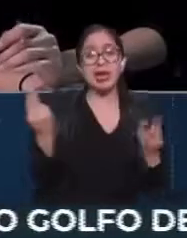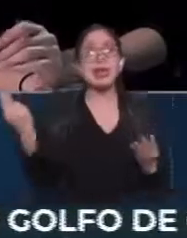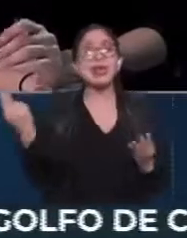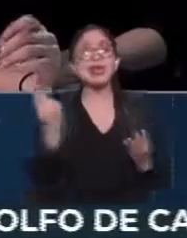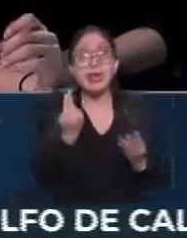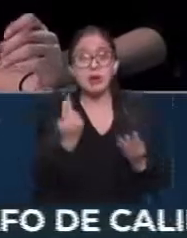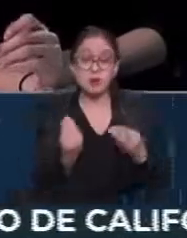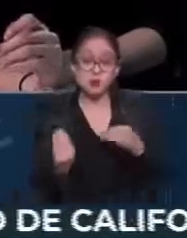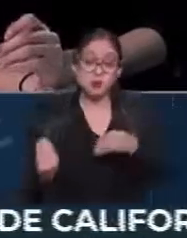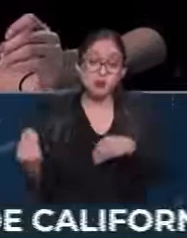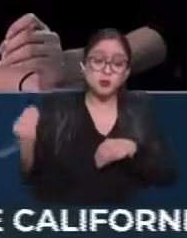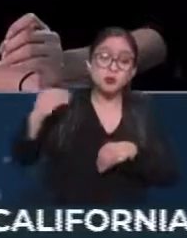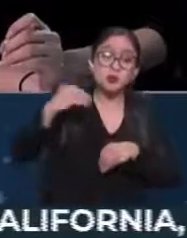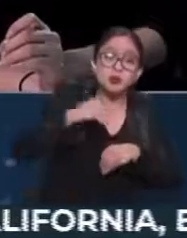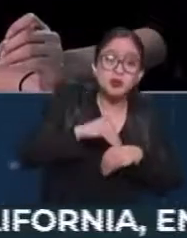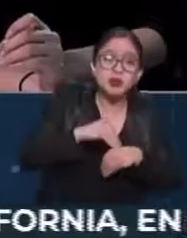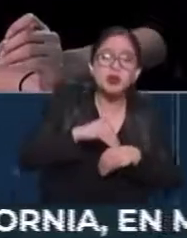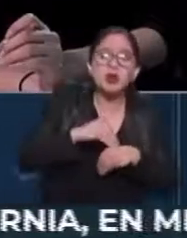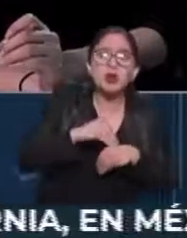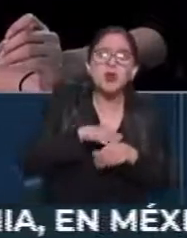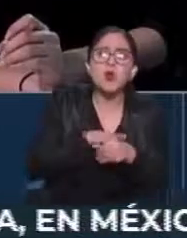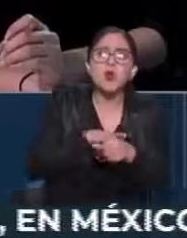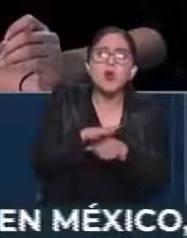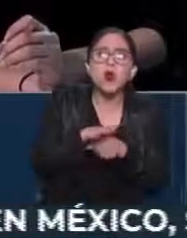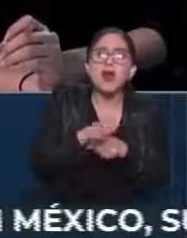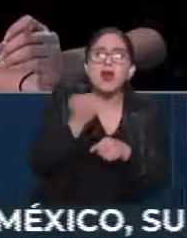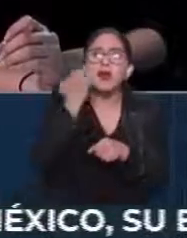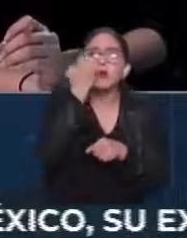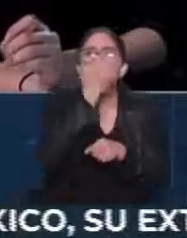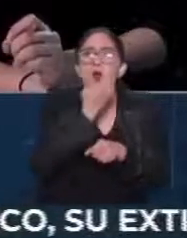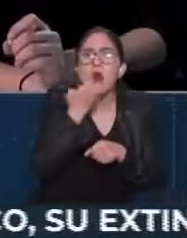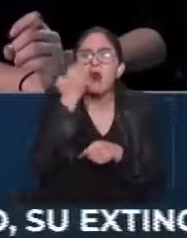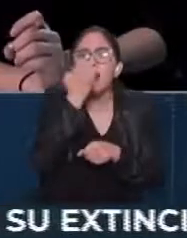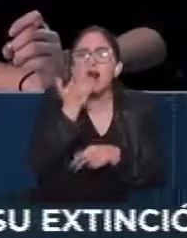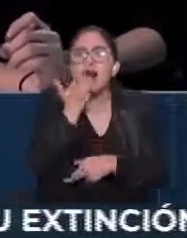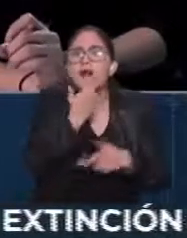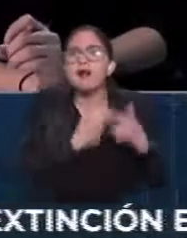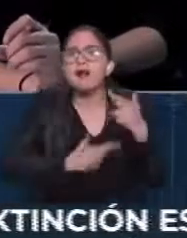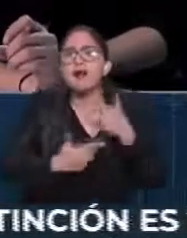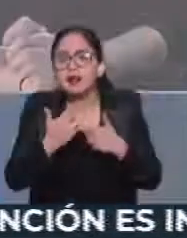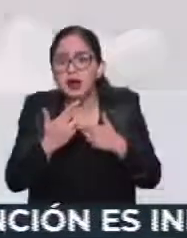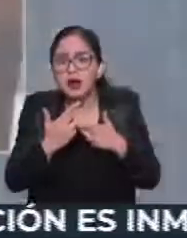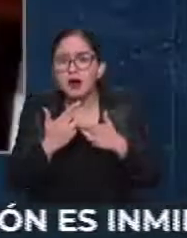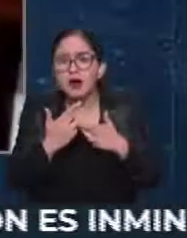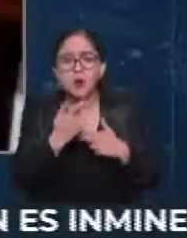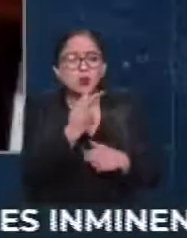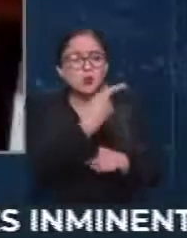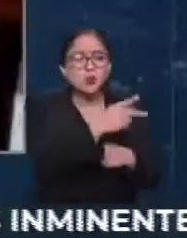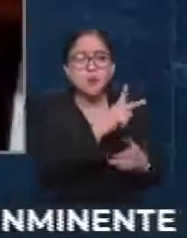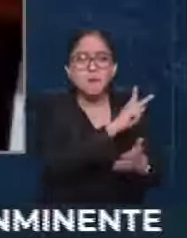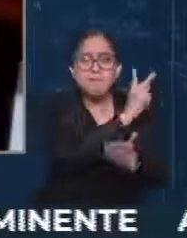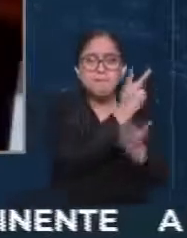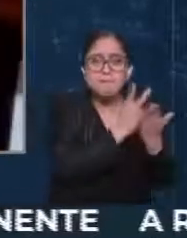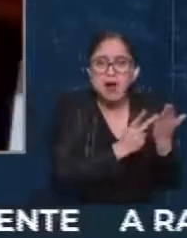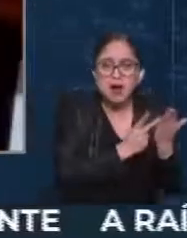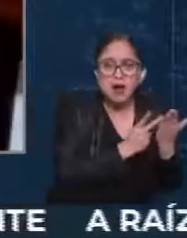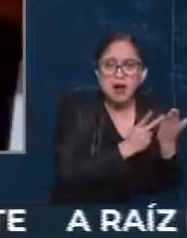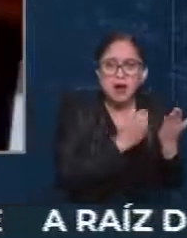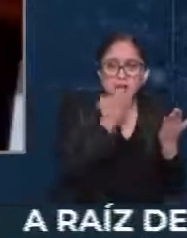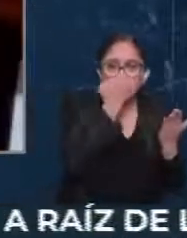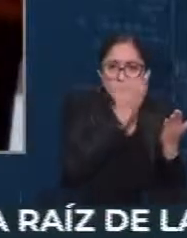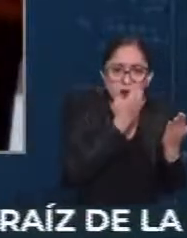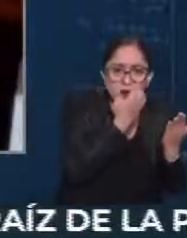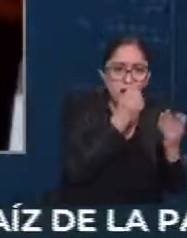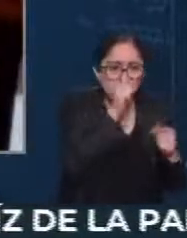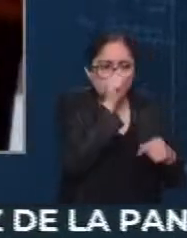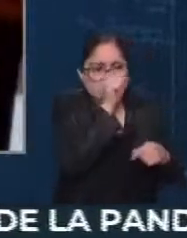qué escuela volvemos en el sentido de a qué plan de estudios. Vamos a volver a estudiar fanerógamas y criptógamas